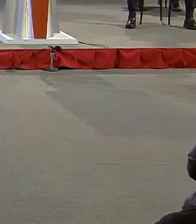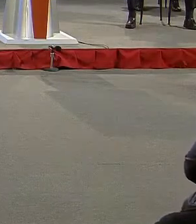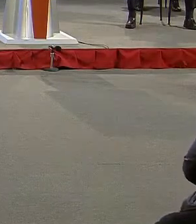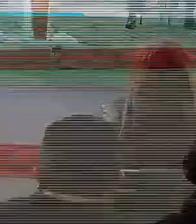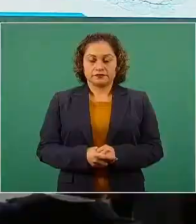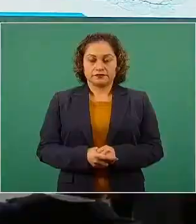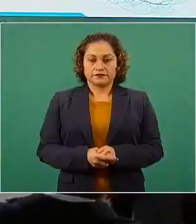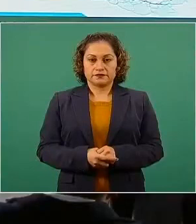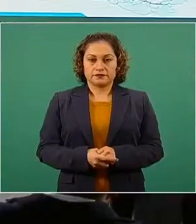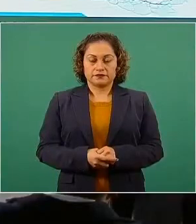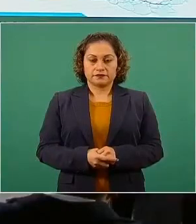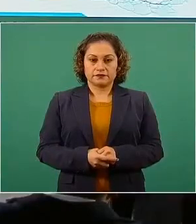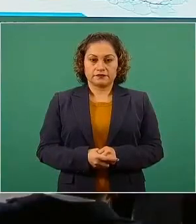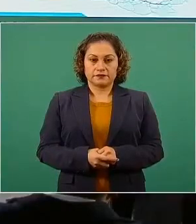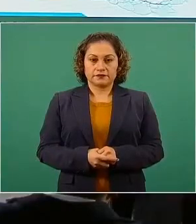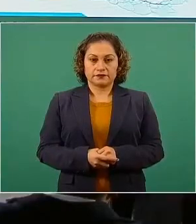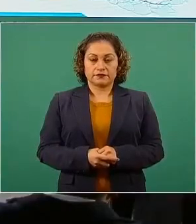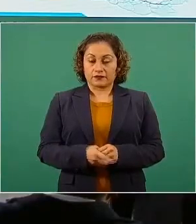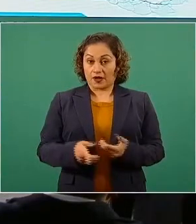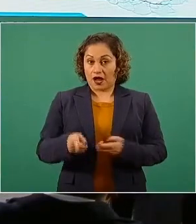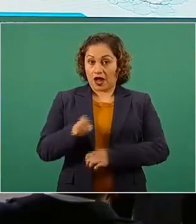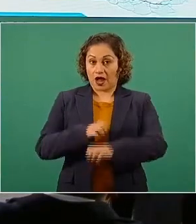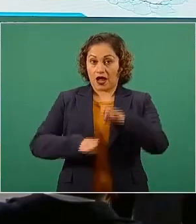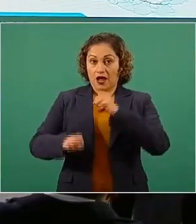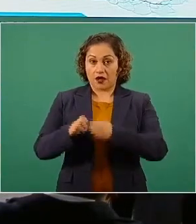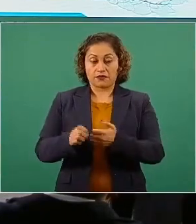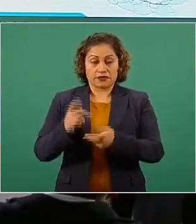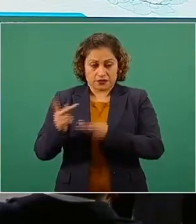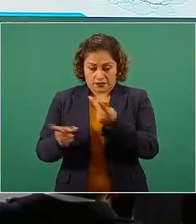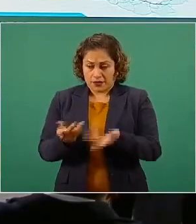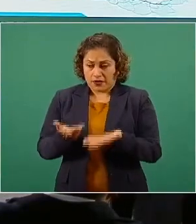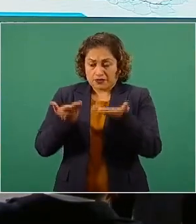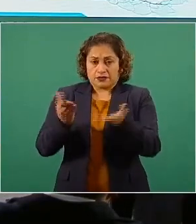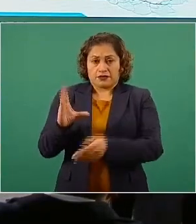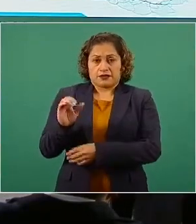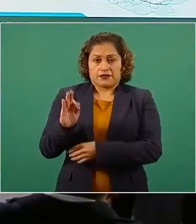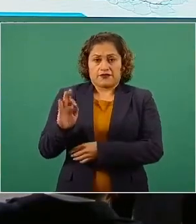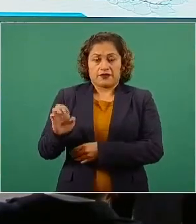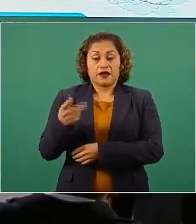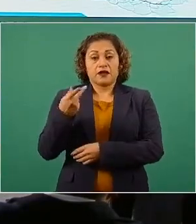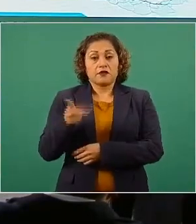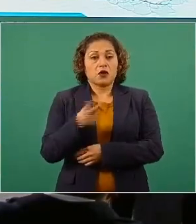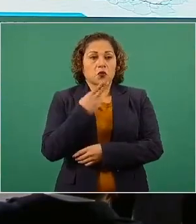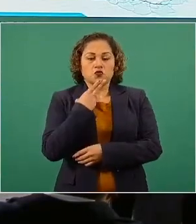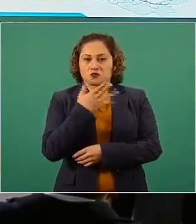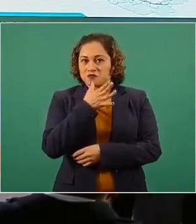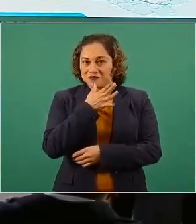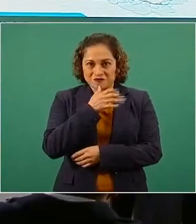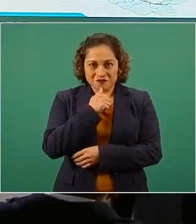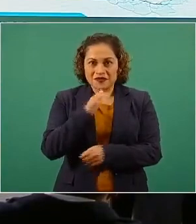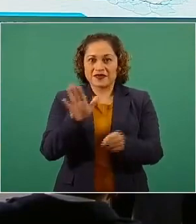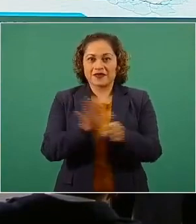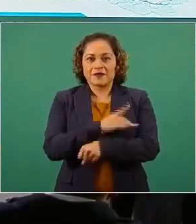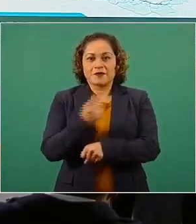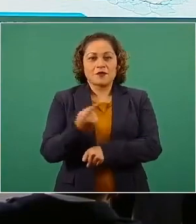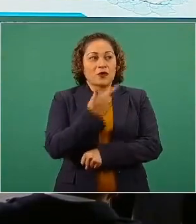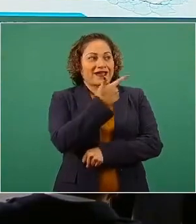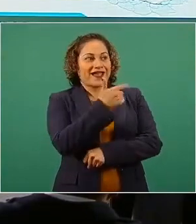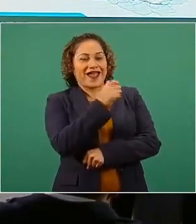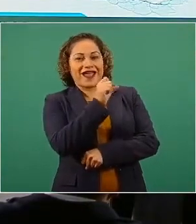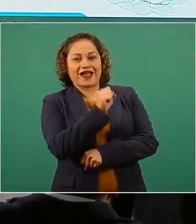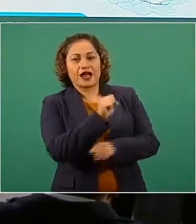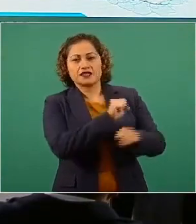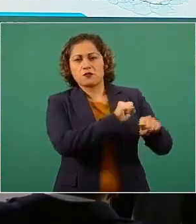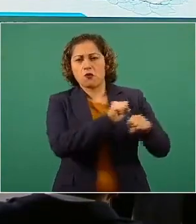pies cúbicos diarios. La empresa lo puso a disposición de CFE, no se puede usar, porque como no hay arriba gas, no hay presión que lo